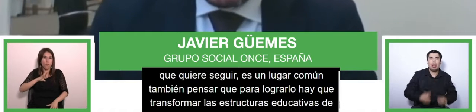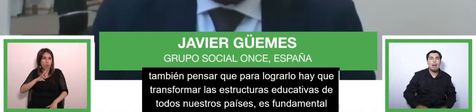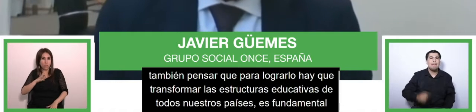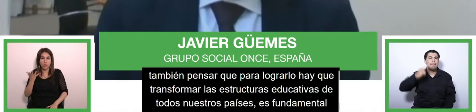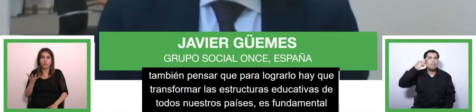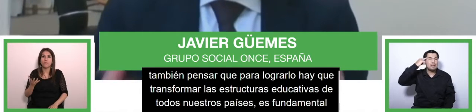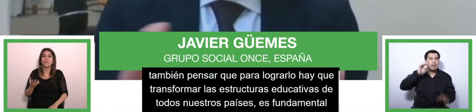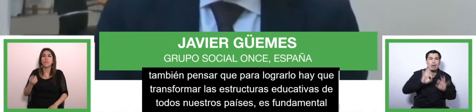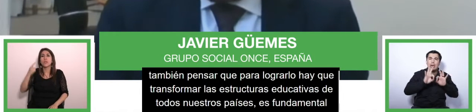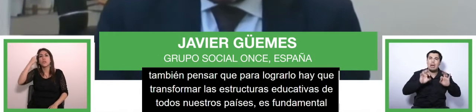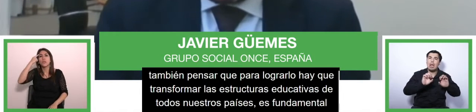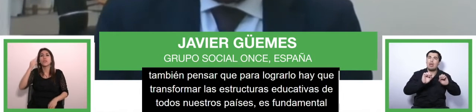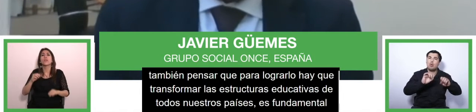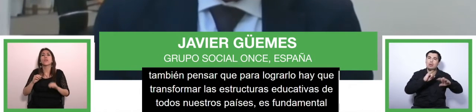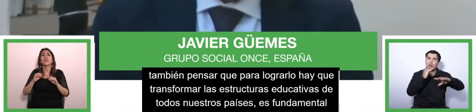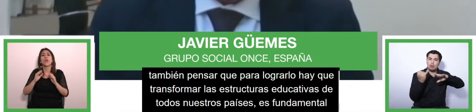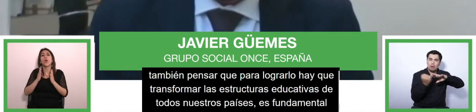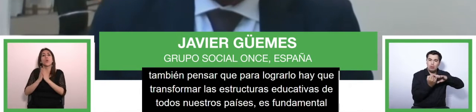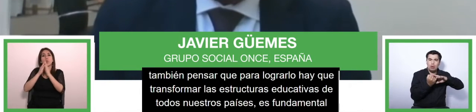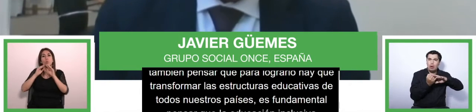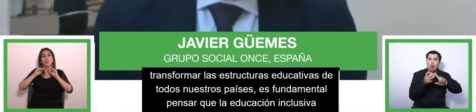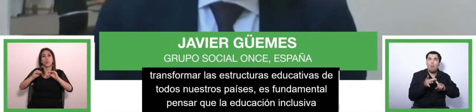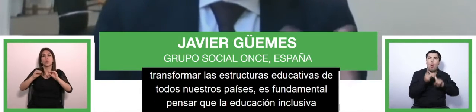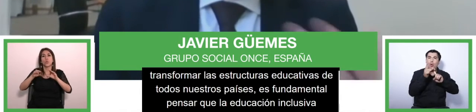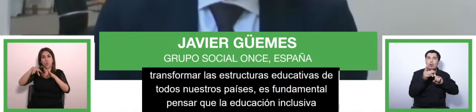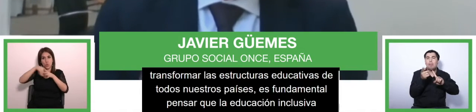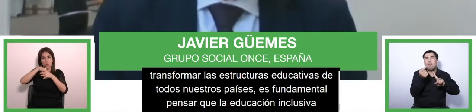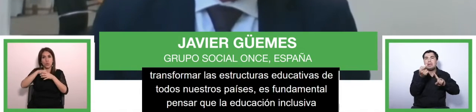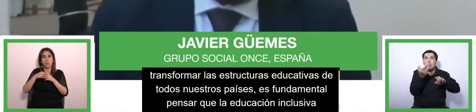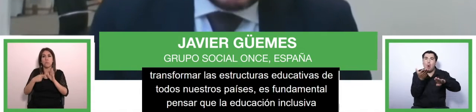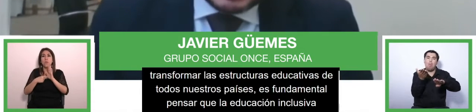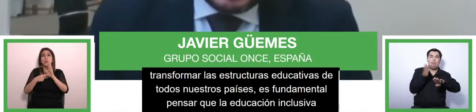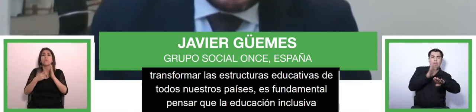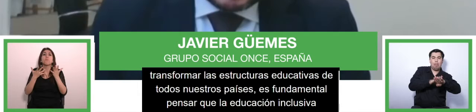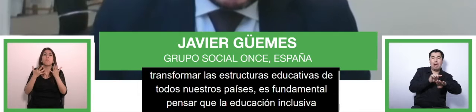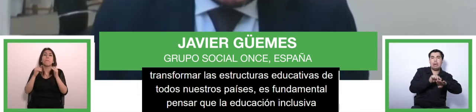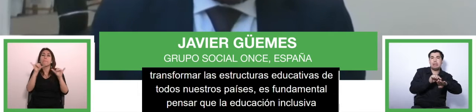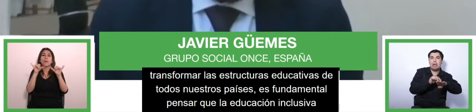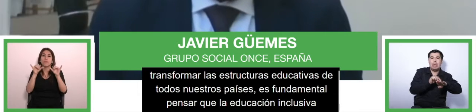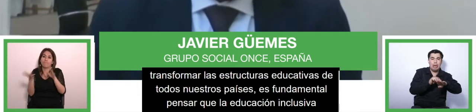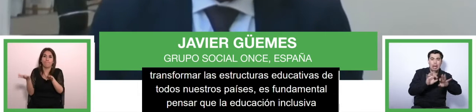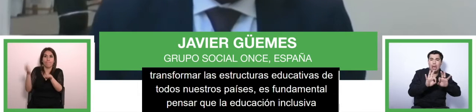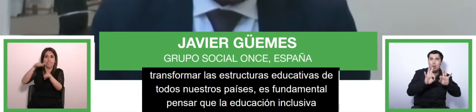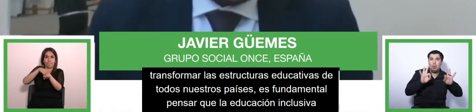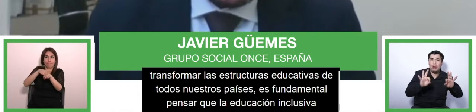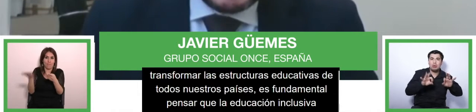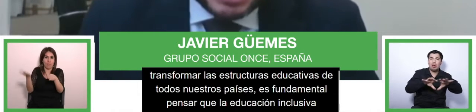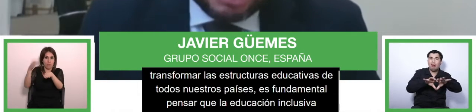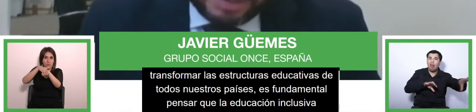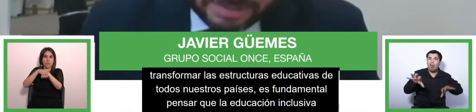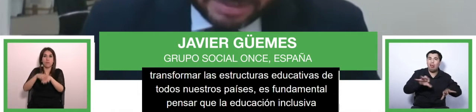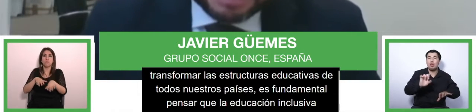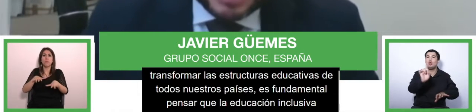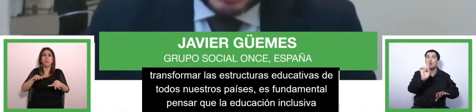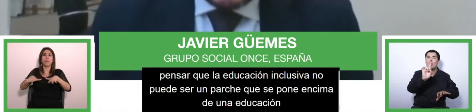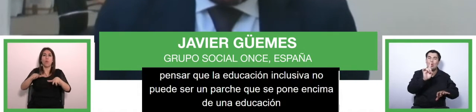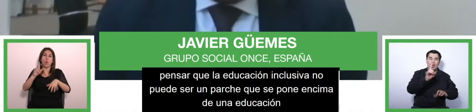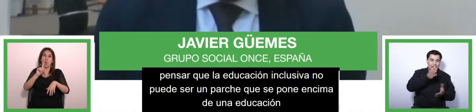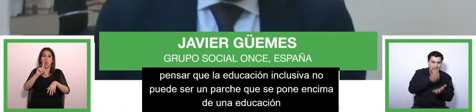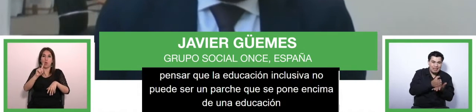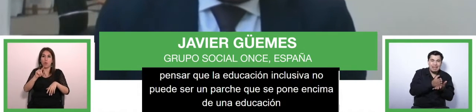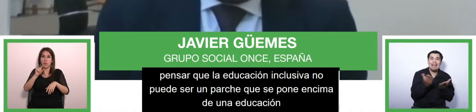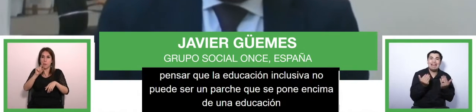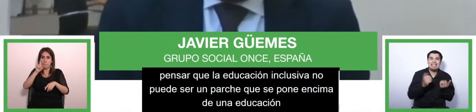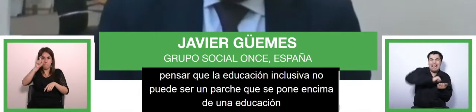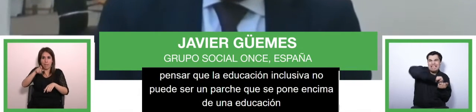educación inclusiva no puede ser un parche que se pone encima de una educación que es excluyente, sino que requiere una verdadera transformación.